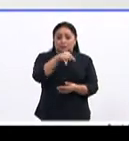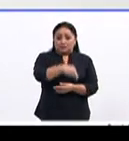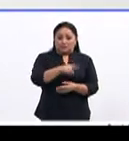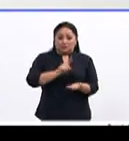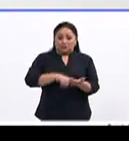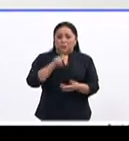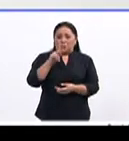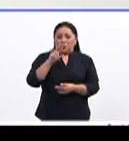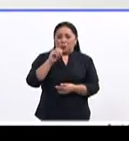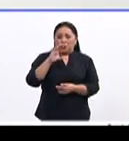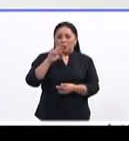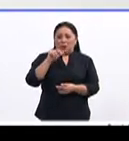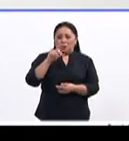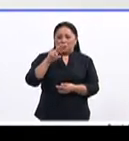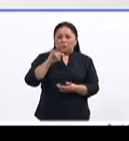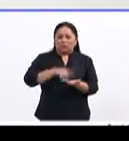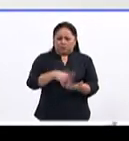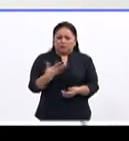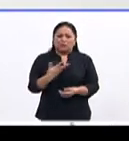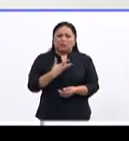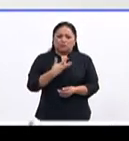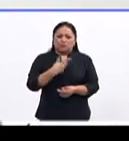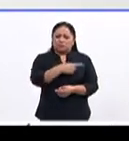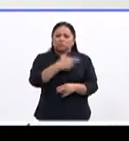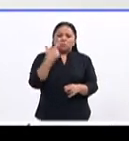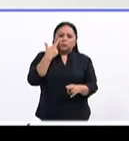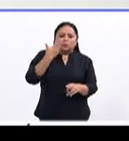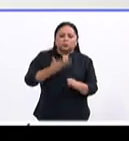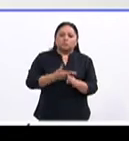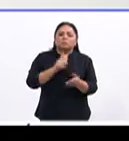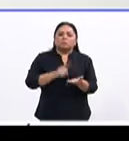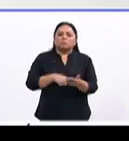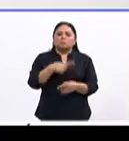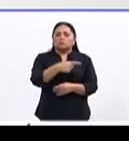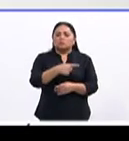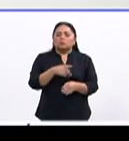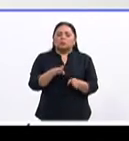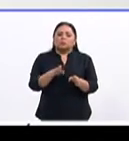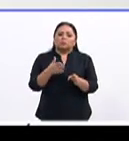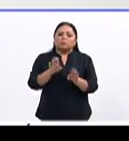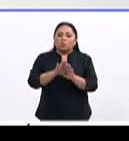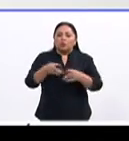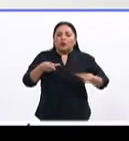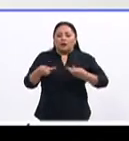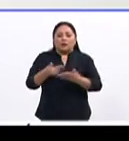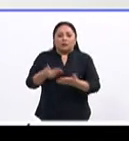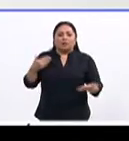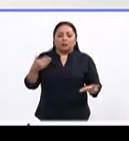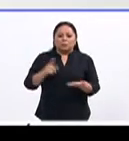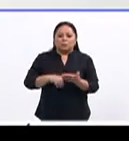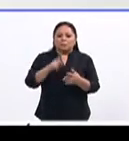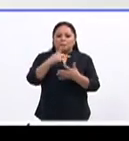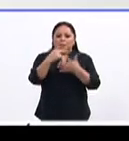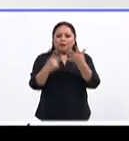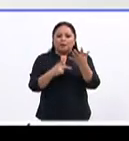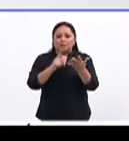la Procuraduría tiene la responsabilidad de preparar lo que se llama el plan de restitución de